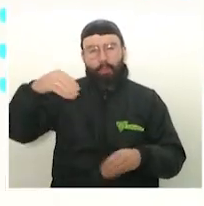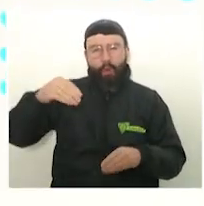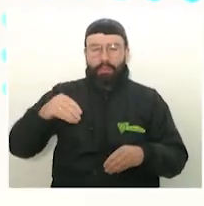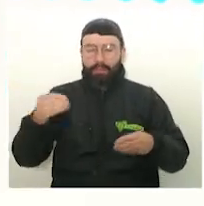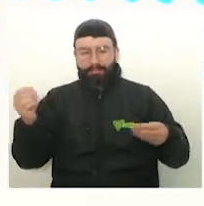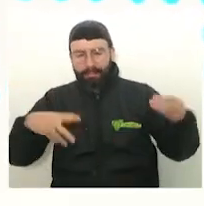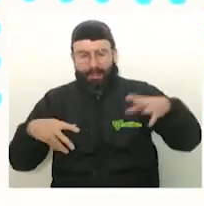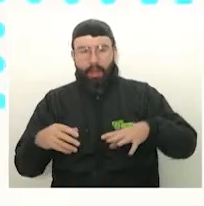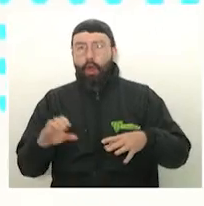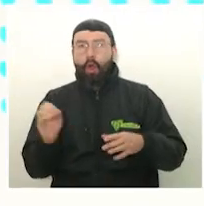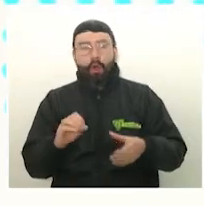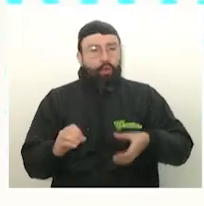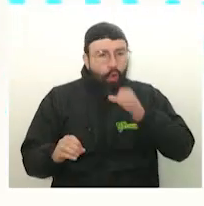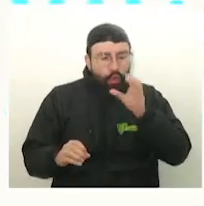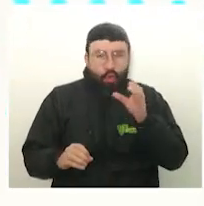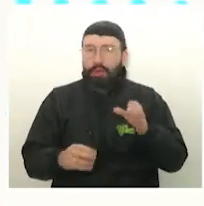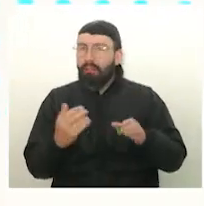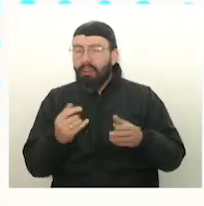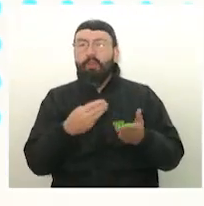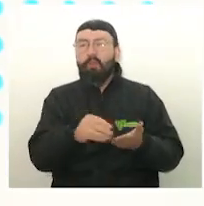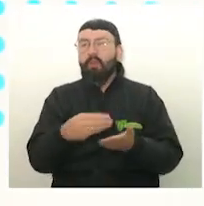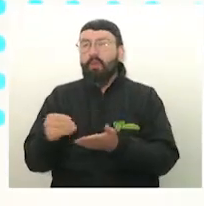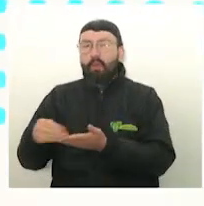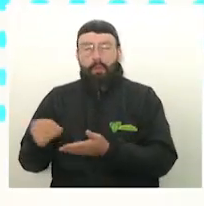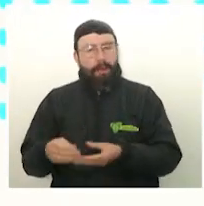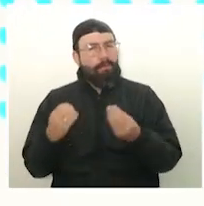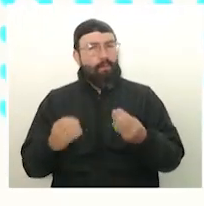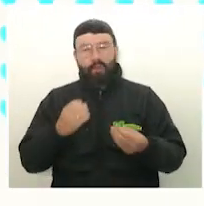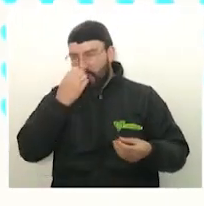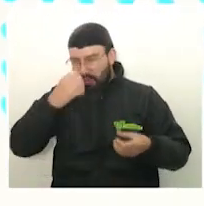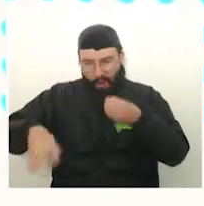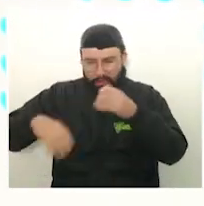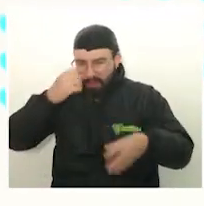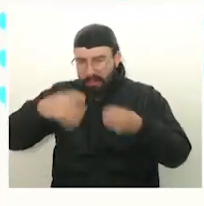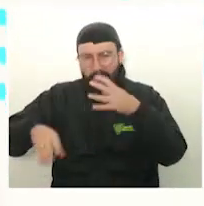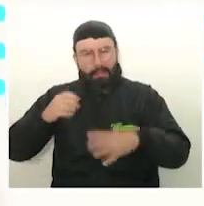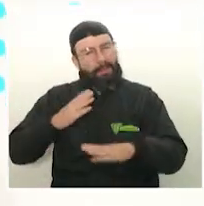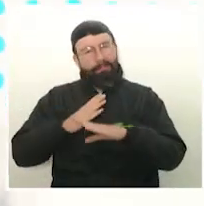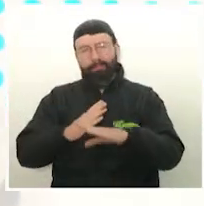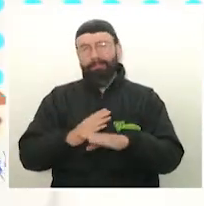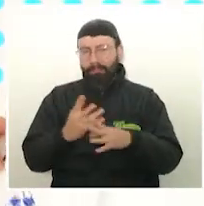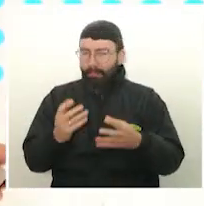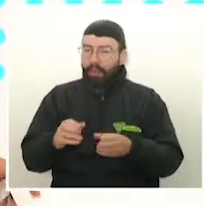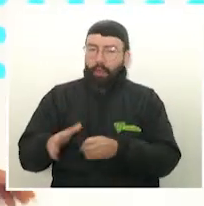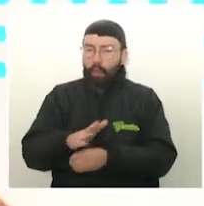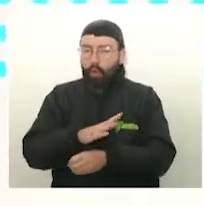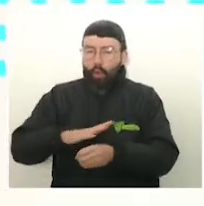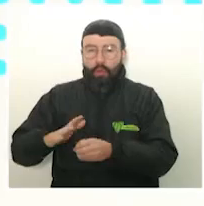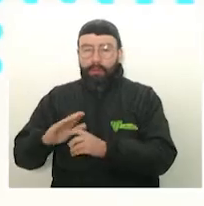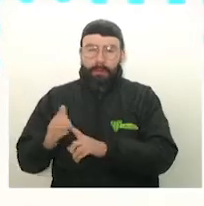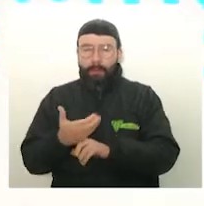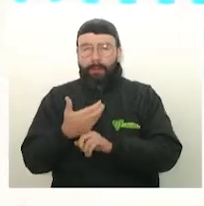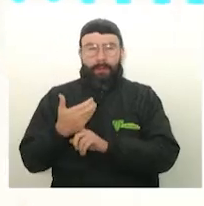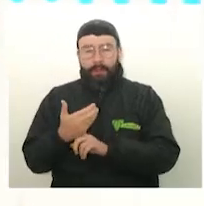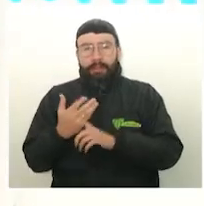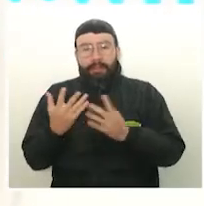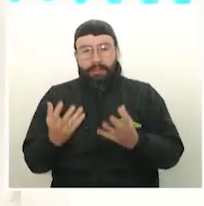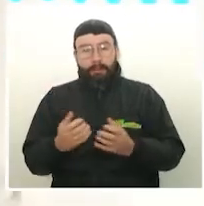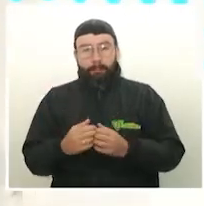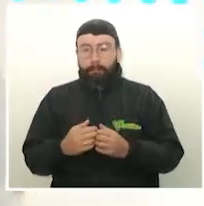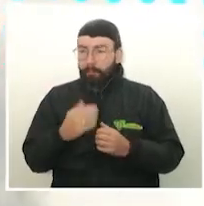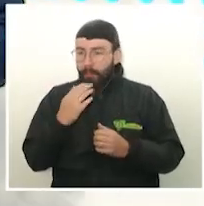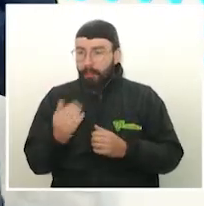tarros plásticos tampoco y generar un poco de conciencia con el medio ambiente, ya que cuando el medio ambiente se ve